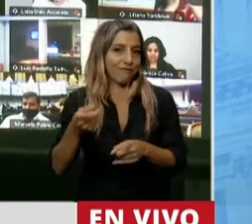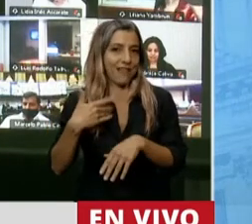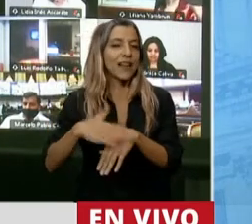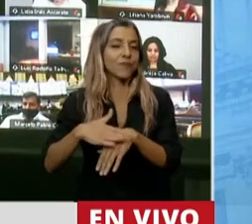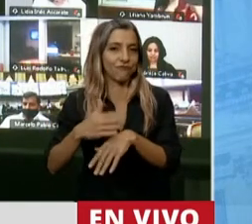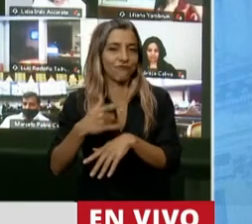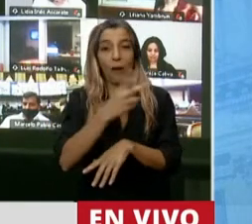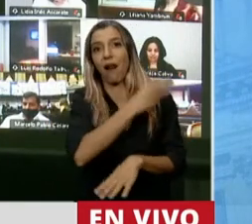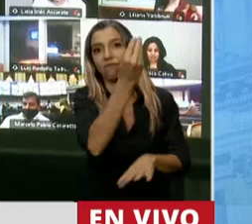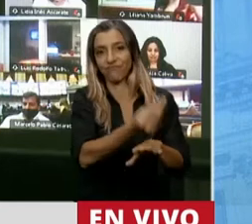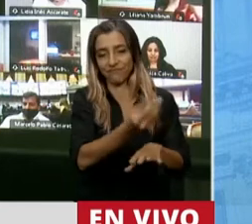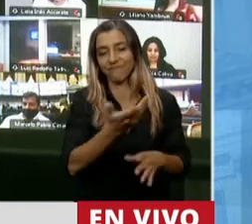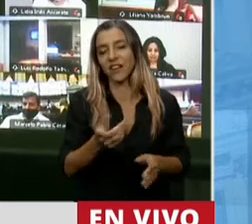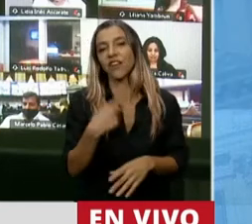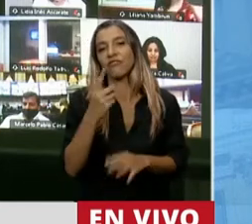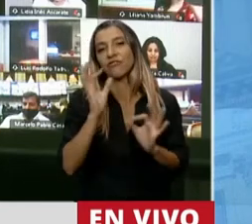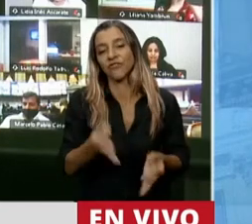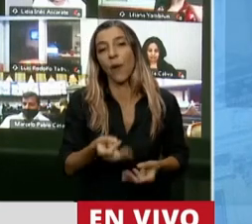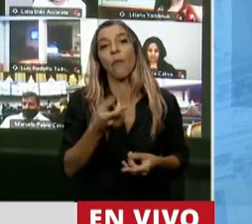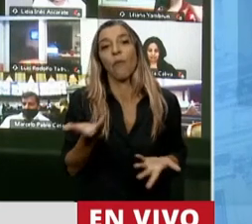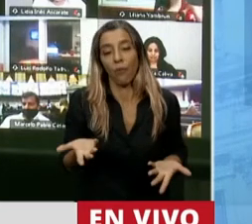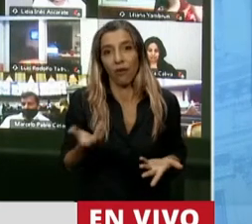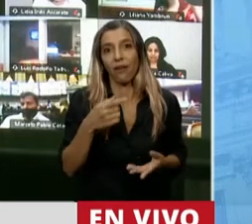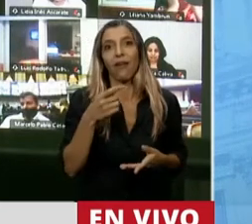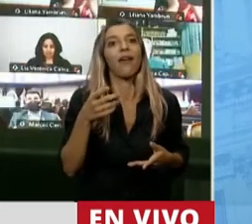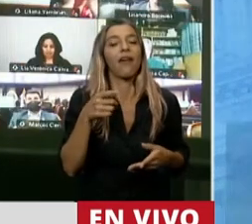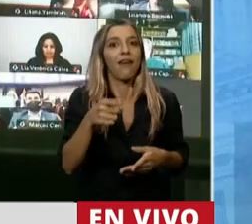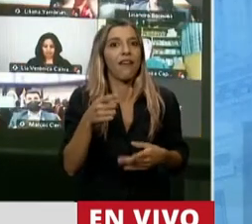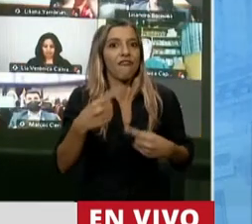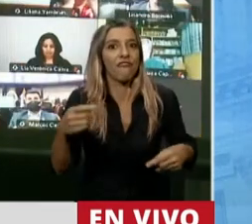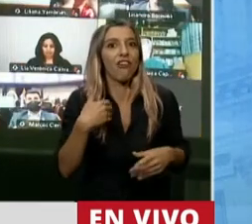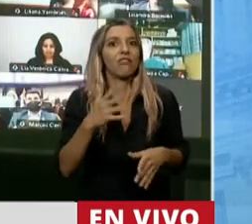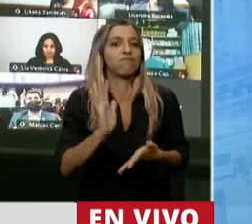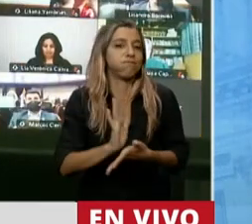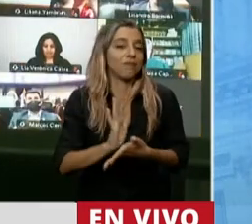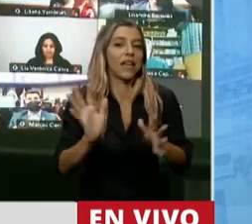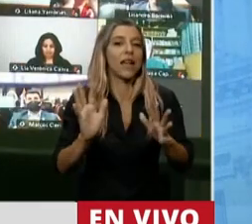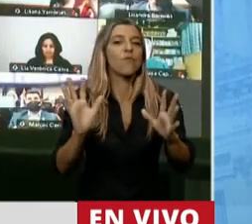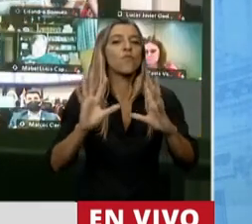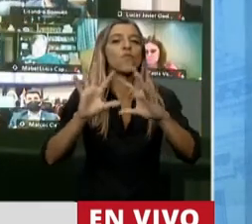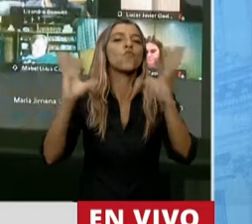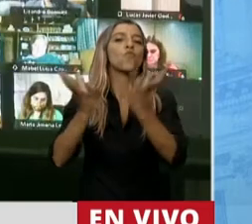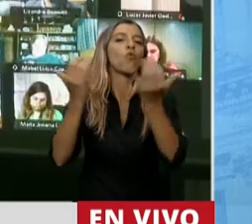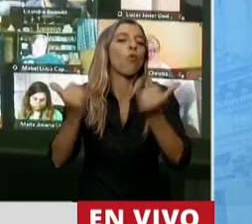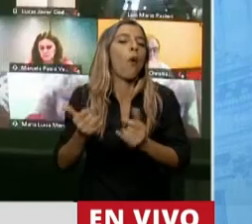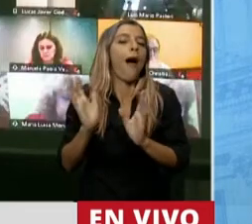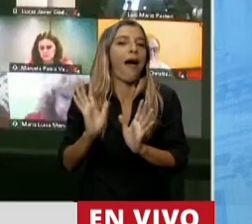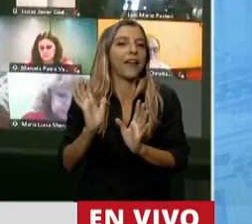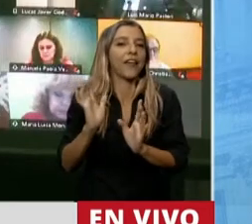claramente no afectan de manera homogénea ni equitativa a toda la humanidad. Vamos, a los conflictos ambientales hay que